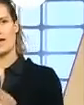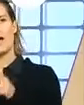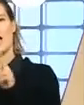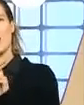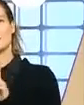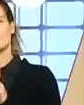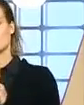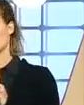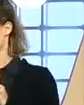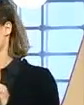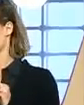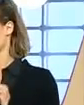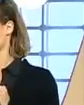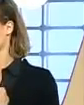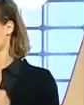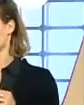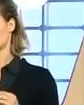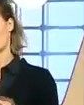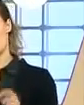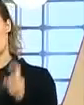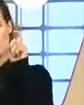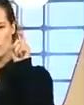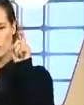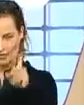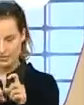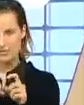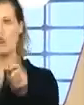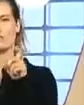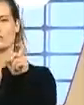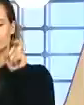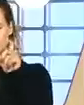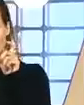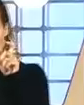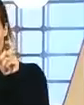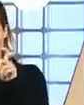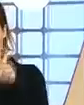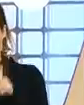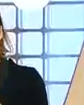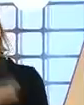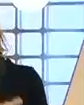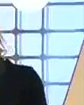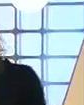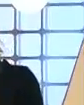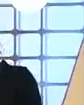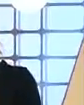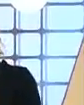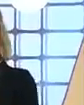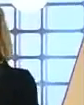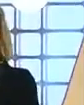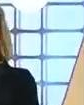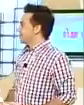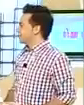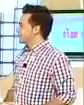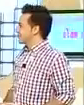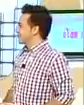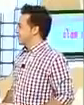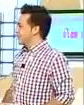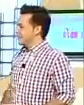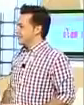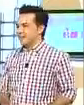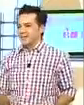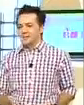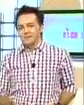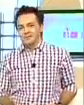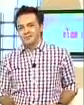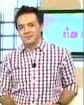del Sordo. En educación, formación, con chavales, en institutos. Bueno, Rocío, yo estoy encantada, muy buenos